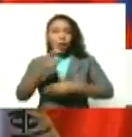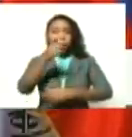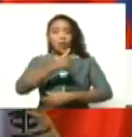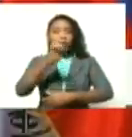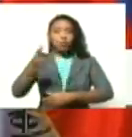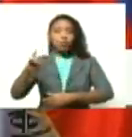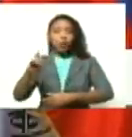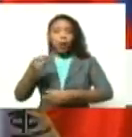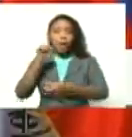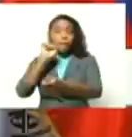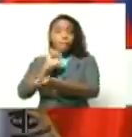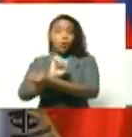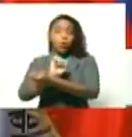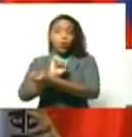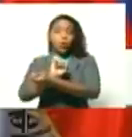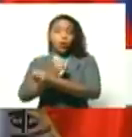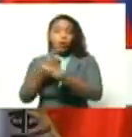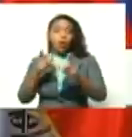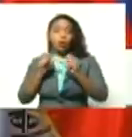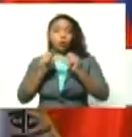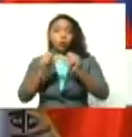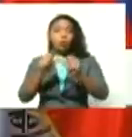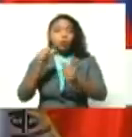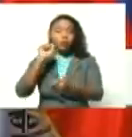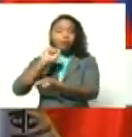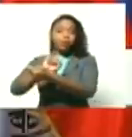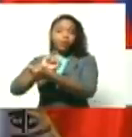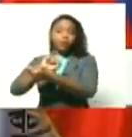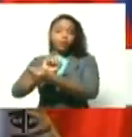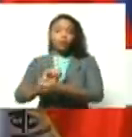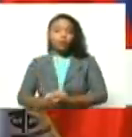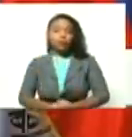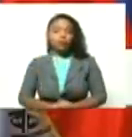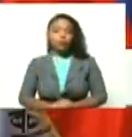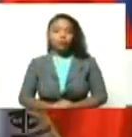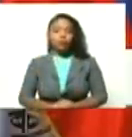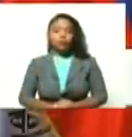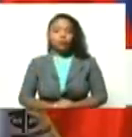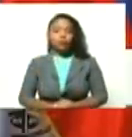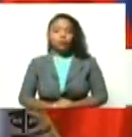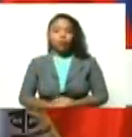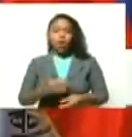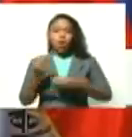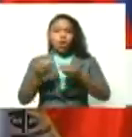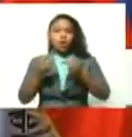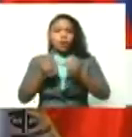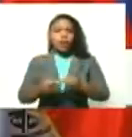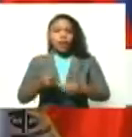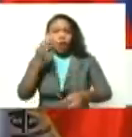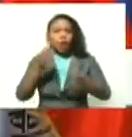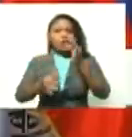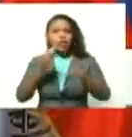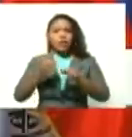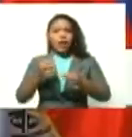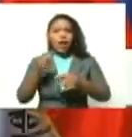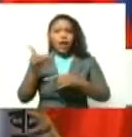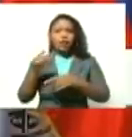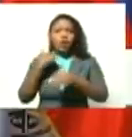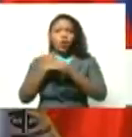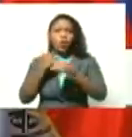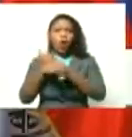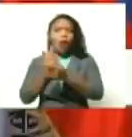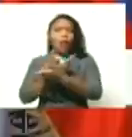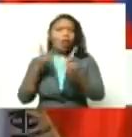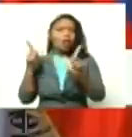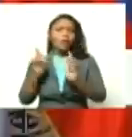estaban privadas de libertad continuarán privadas de libertad. O sea, ¿cómo queda entonces la justicia si hubieran quedado estas